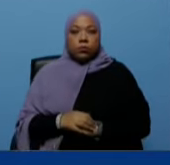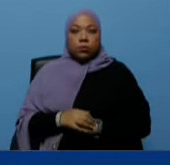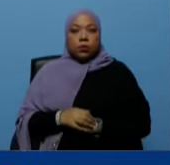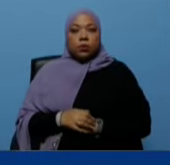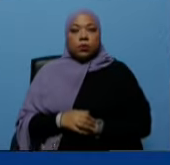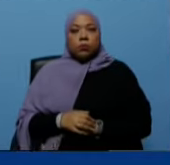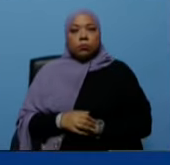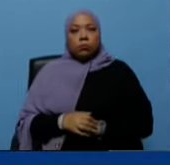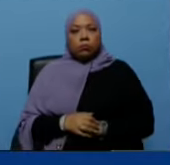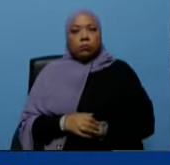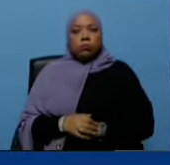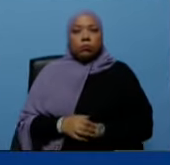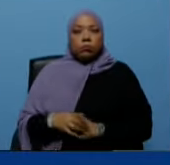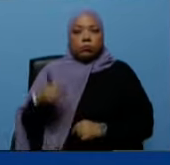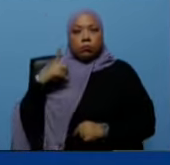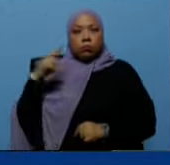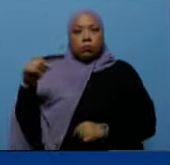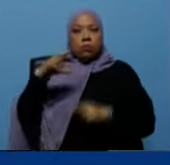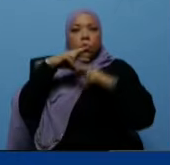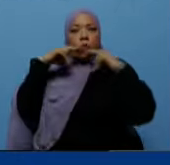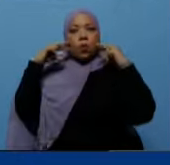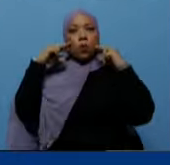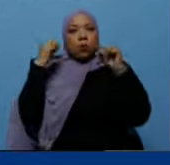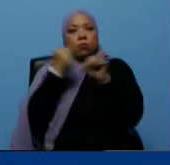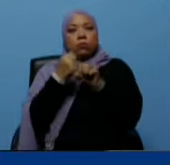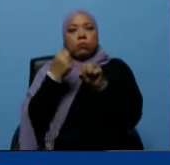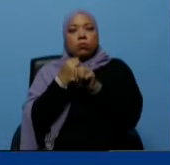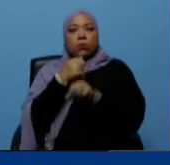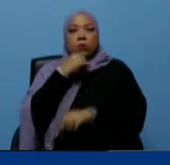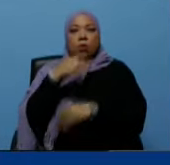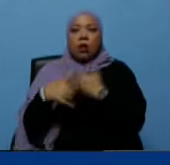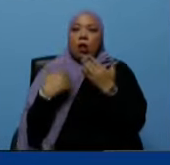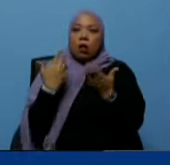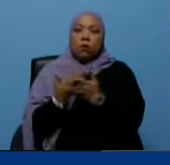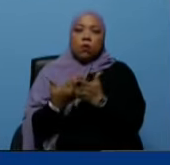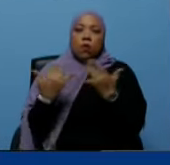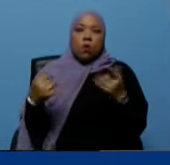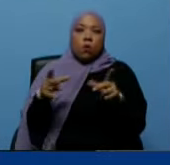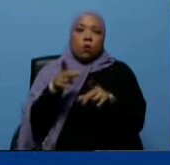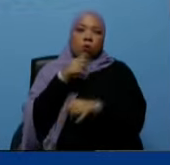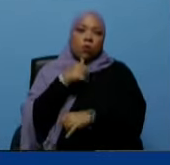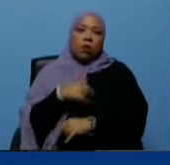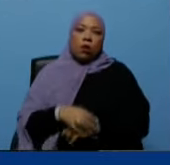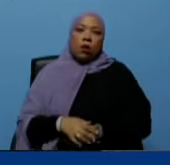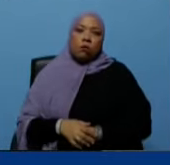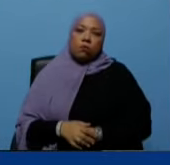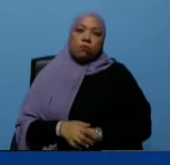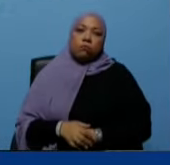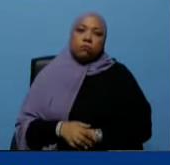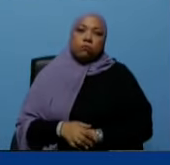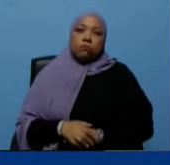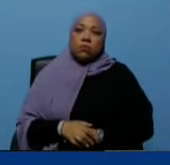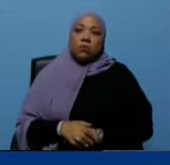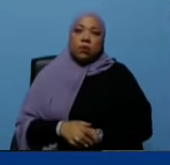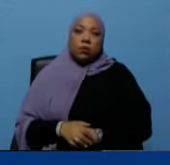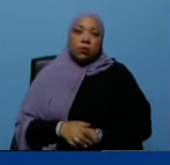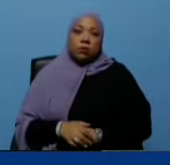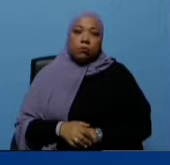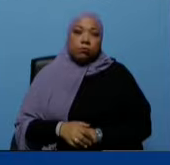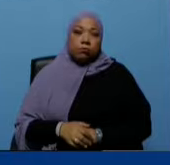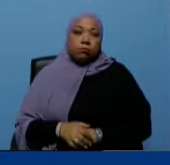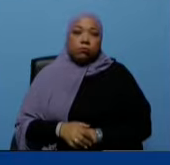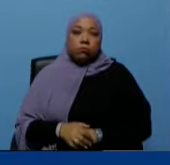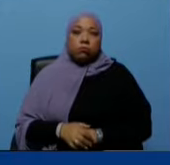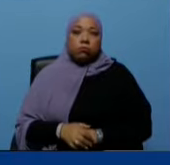los pacientes se van a ir con una sonrisa, pero también vamos a ayudarlo a tener una mejor salud estomatognática, donde ellos van a